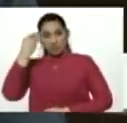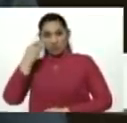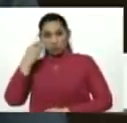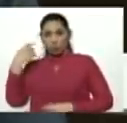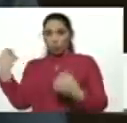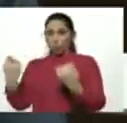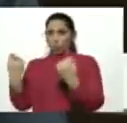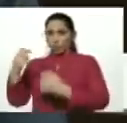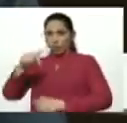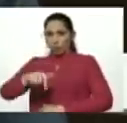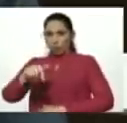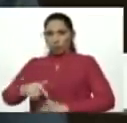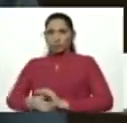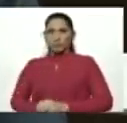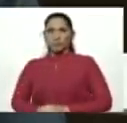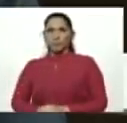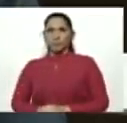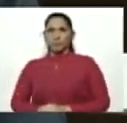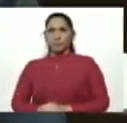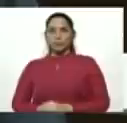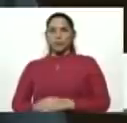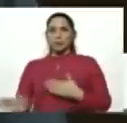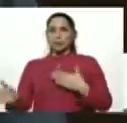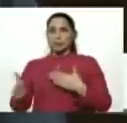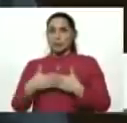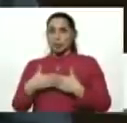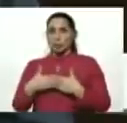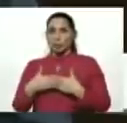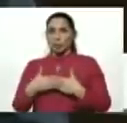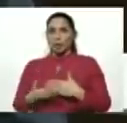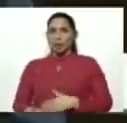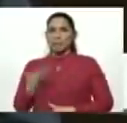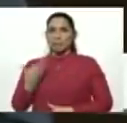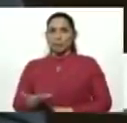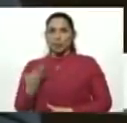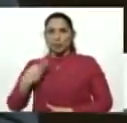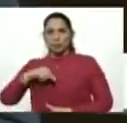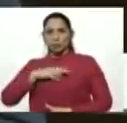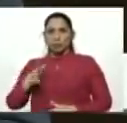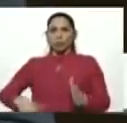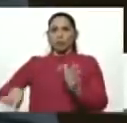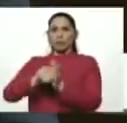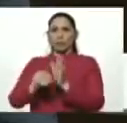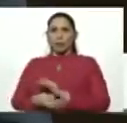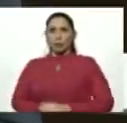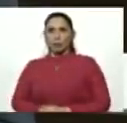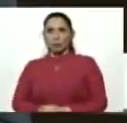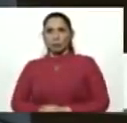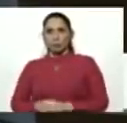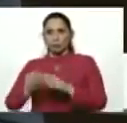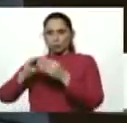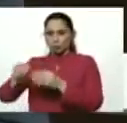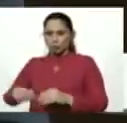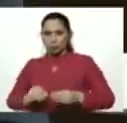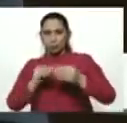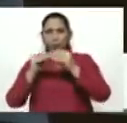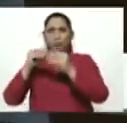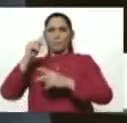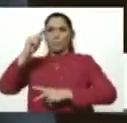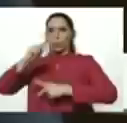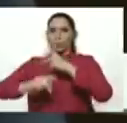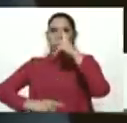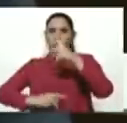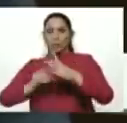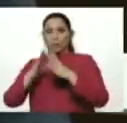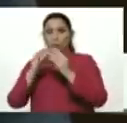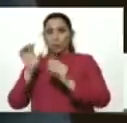hoy cerró un ciclo importante. Hemos ratificado el ajuste productivo de